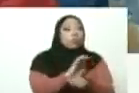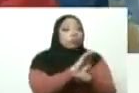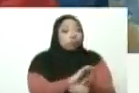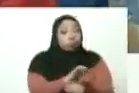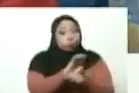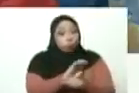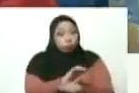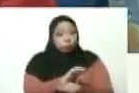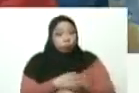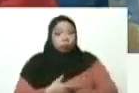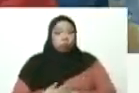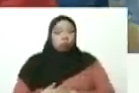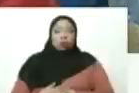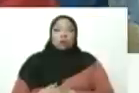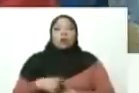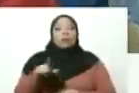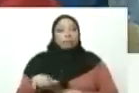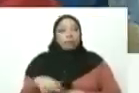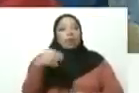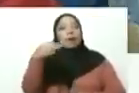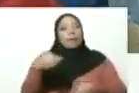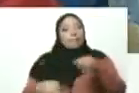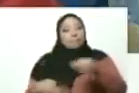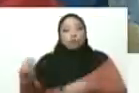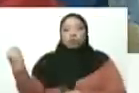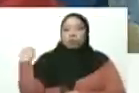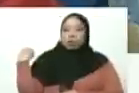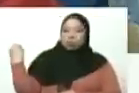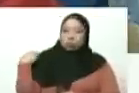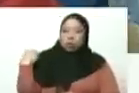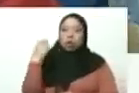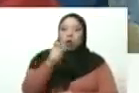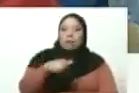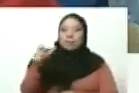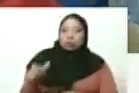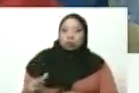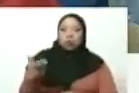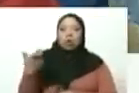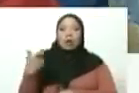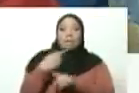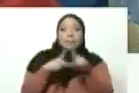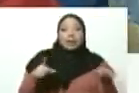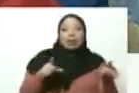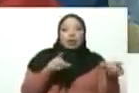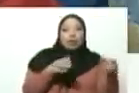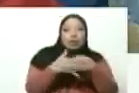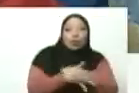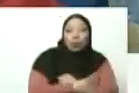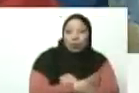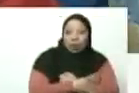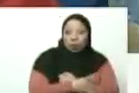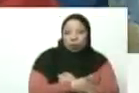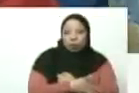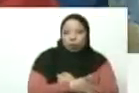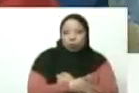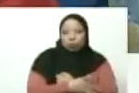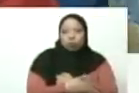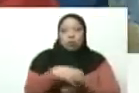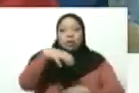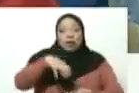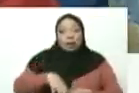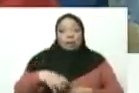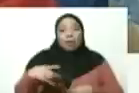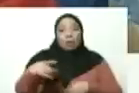estaba siendo solicitado vía extradición por el estado venezolano y este